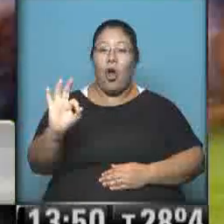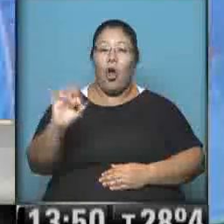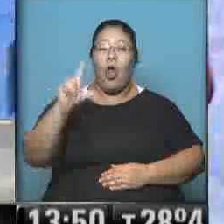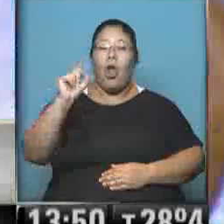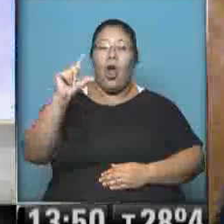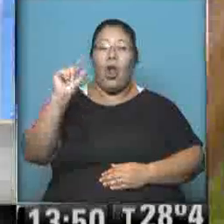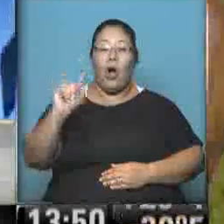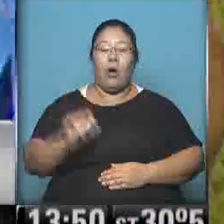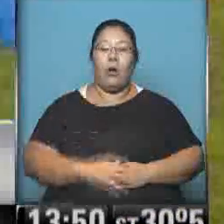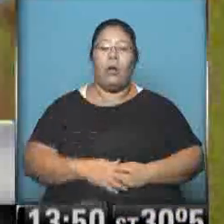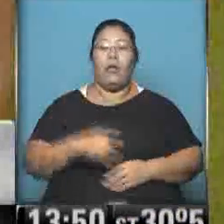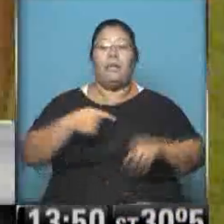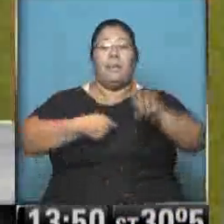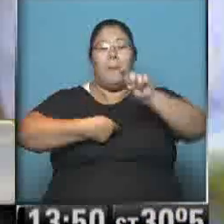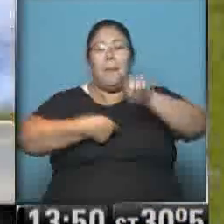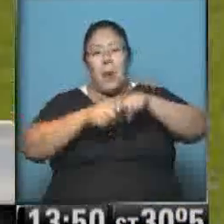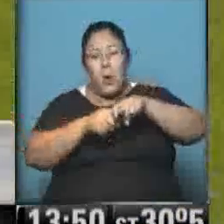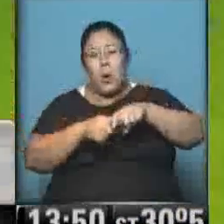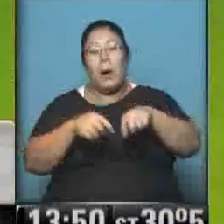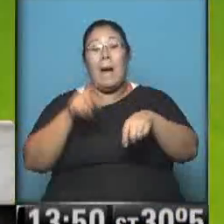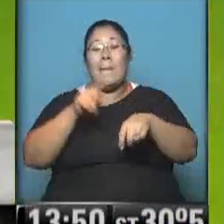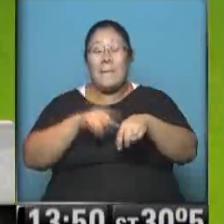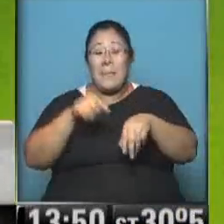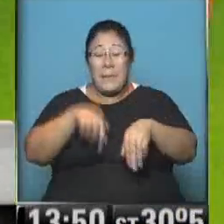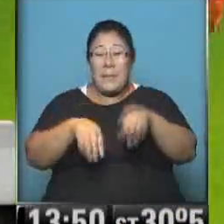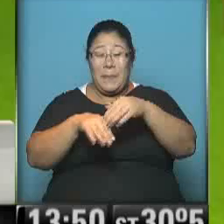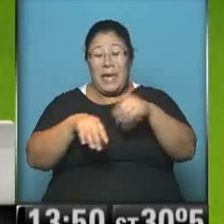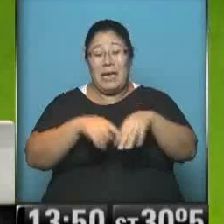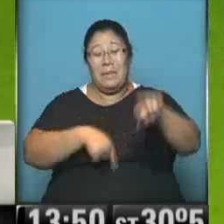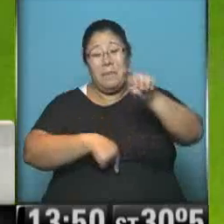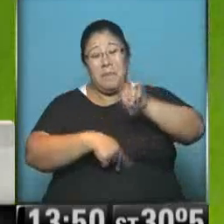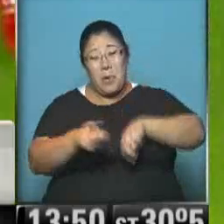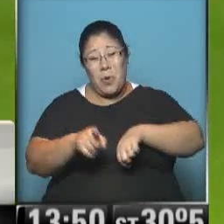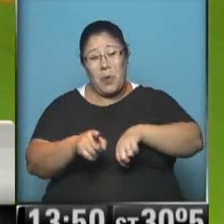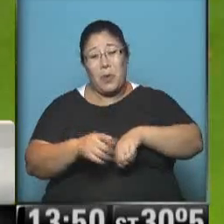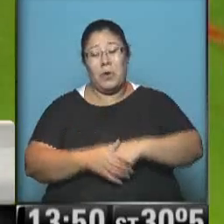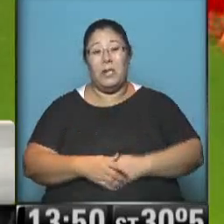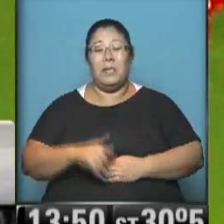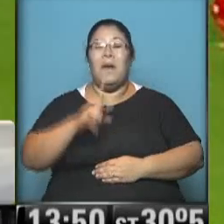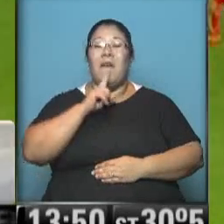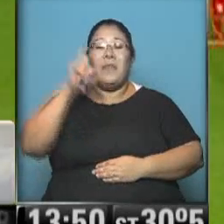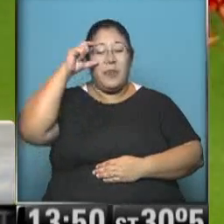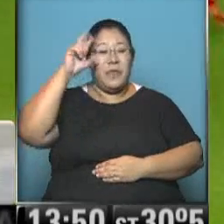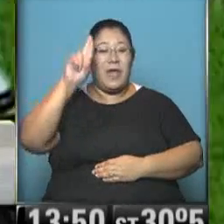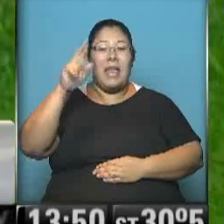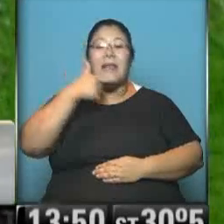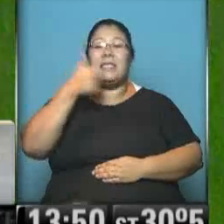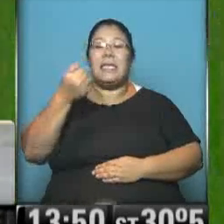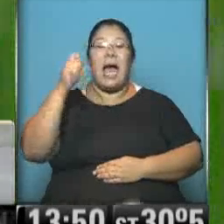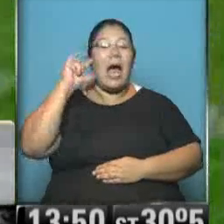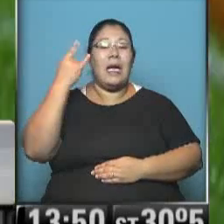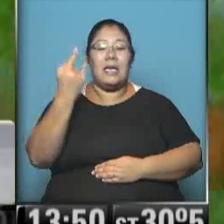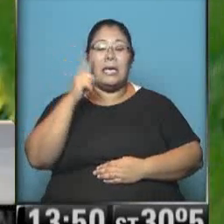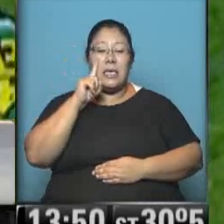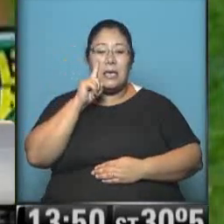claro, sí, la pierna del defensor. Quedó. Sí, de Emiliano Terzaghi, el ex hombre de Banfield. Diego Bonanote,